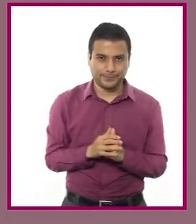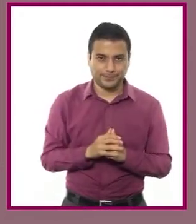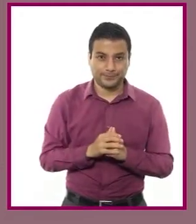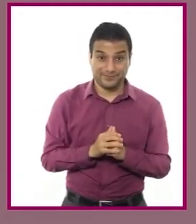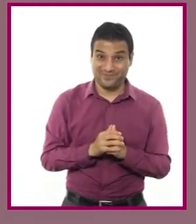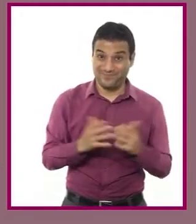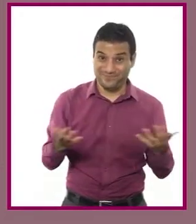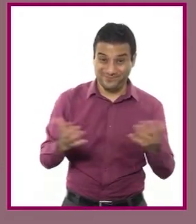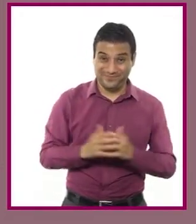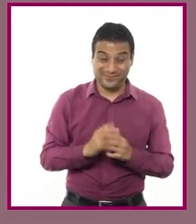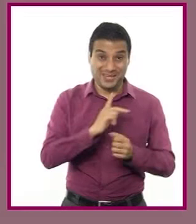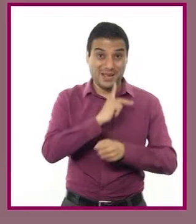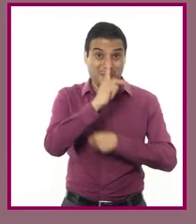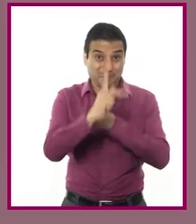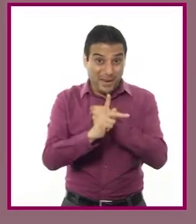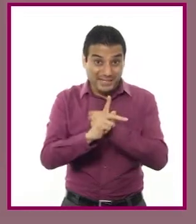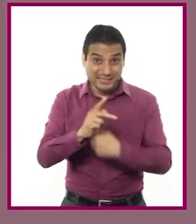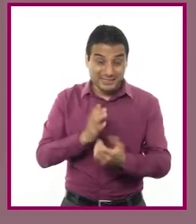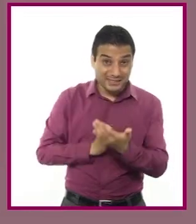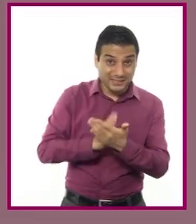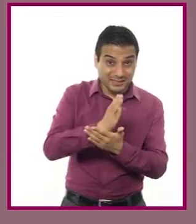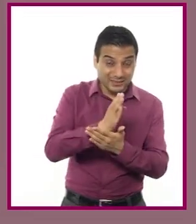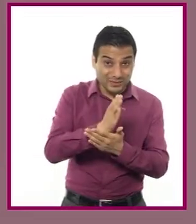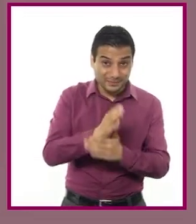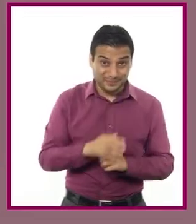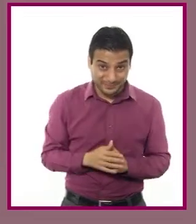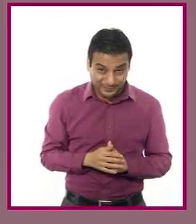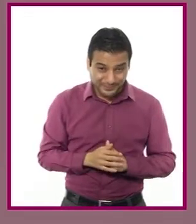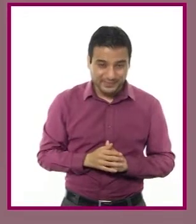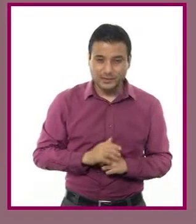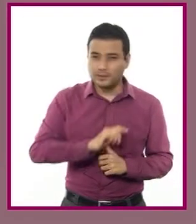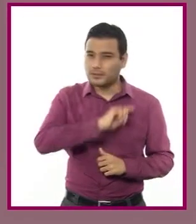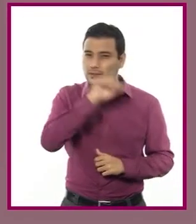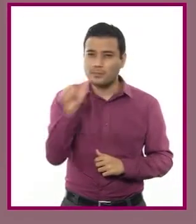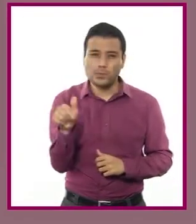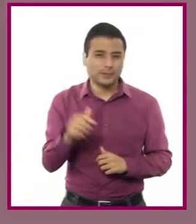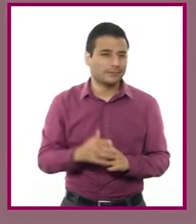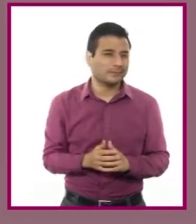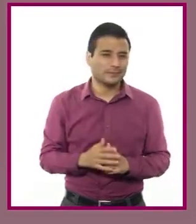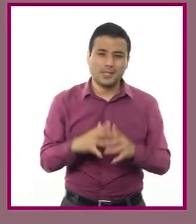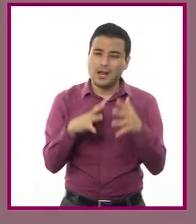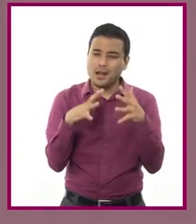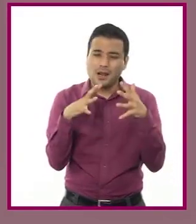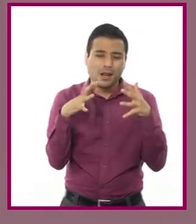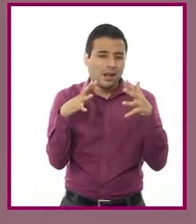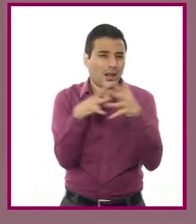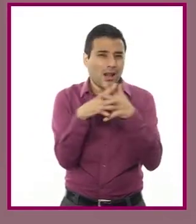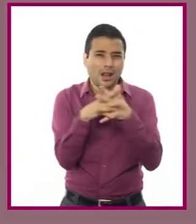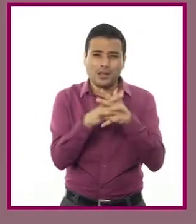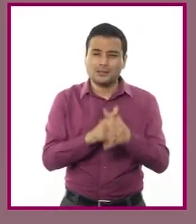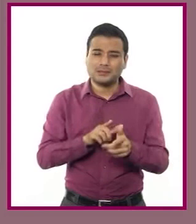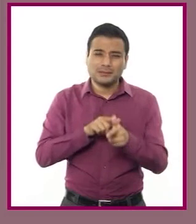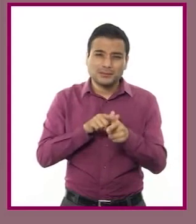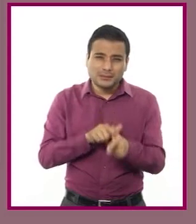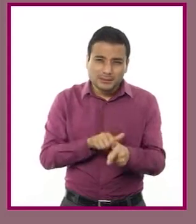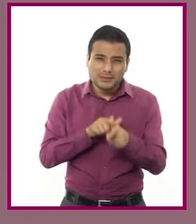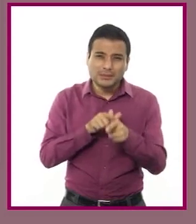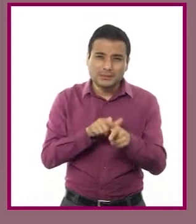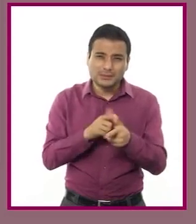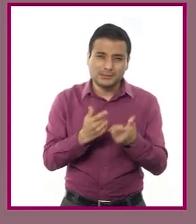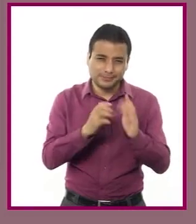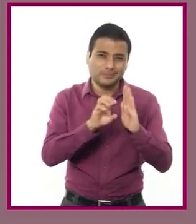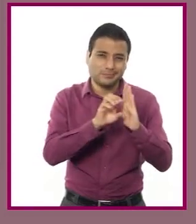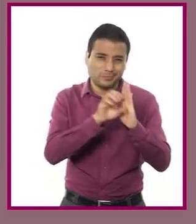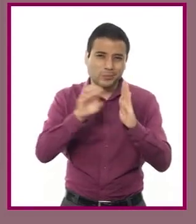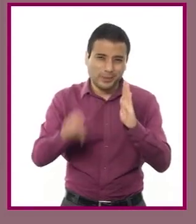las superpotencias en los conflictos locales profundizó las ya existentes y creó la base para su prolongación, como fue con el conflicto en